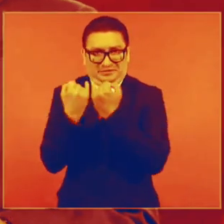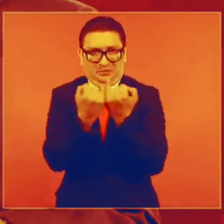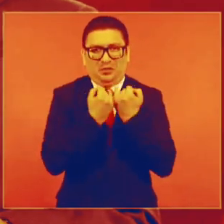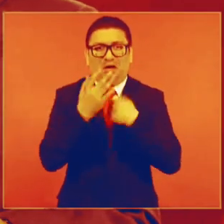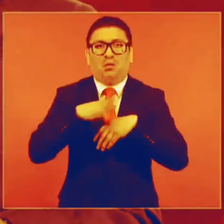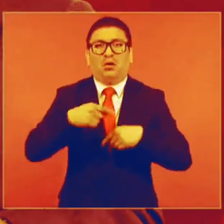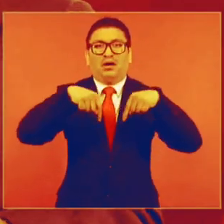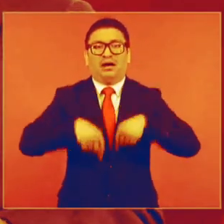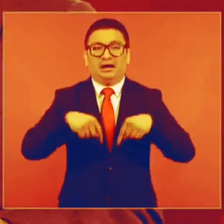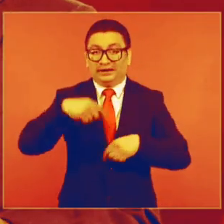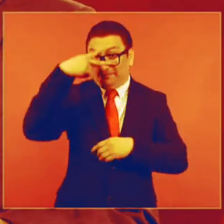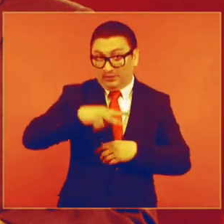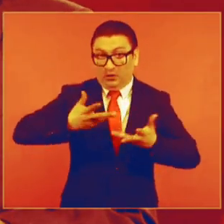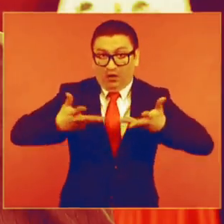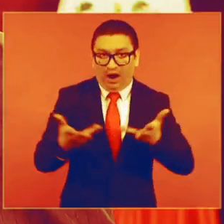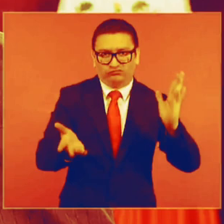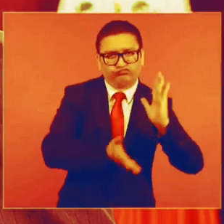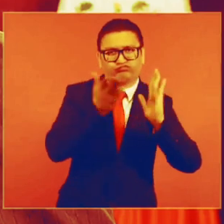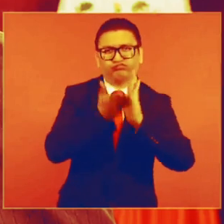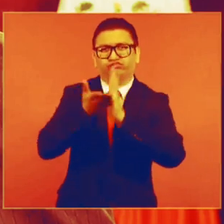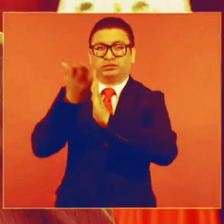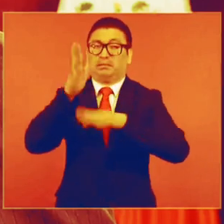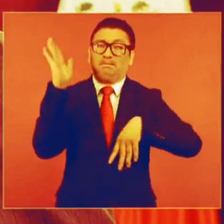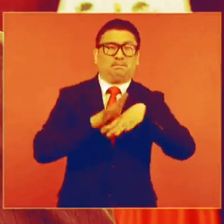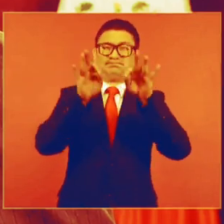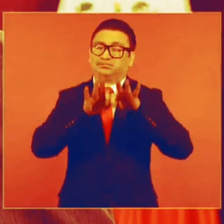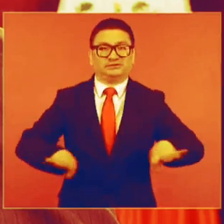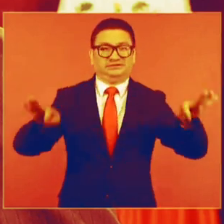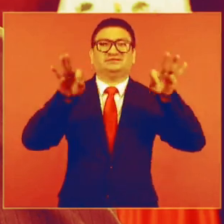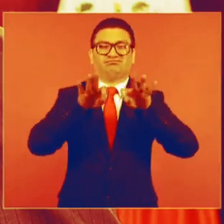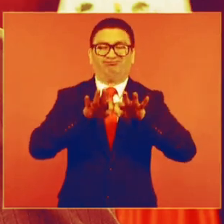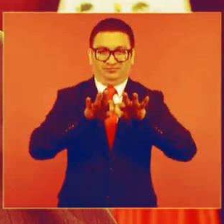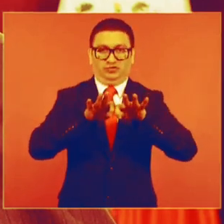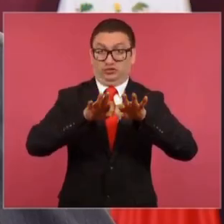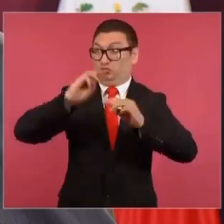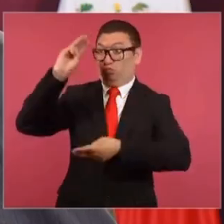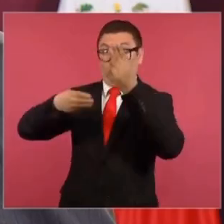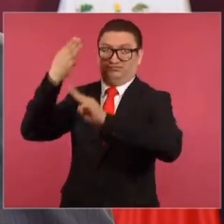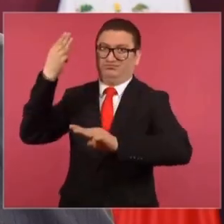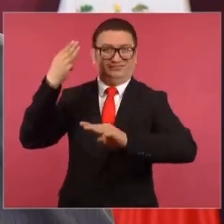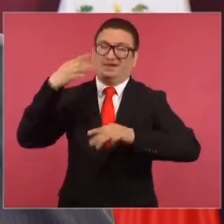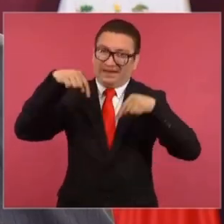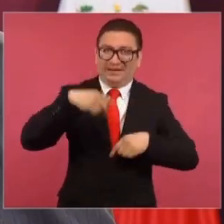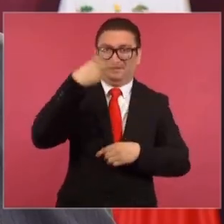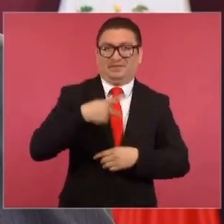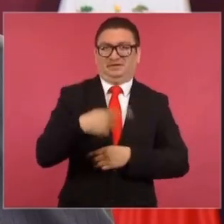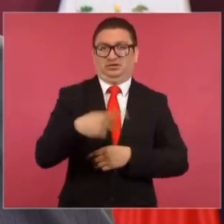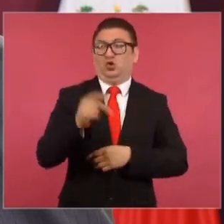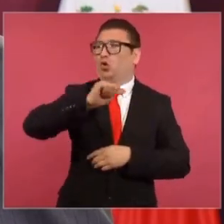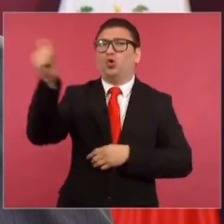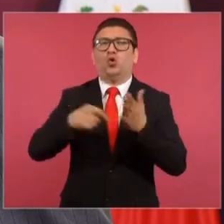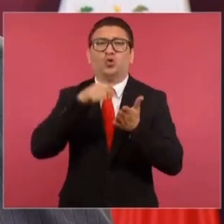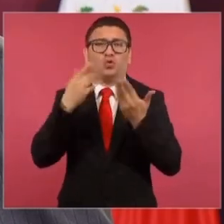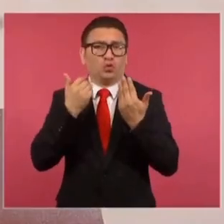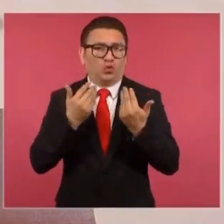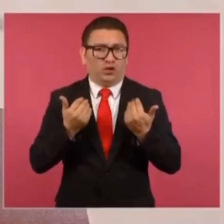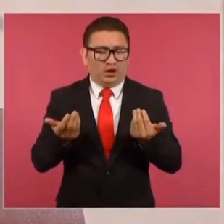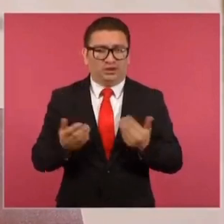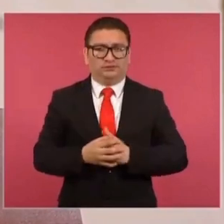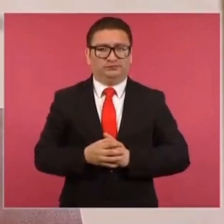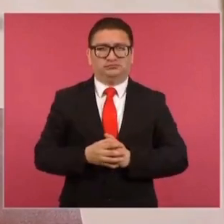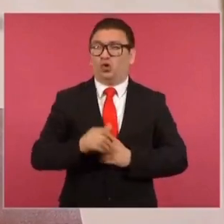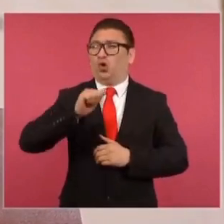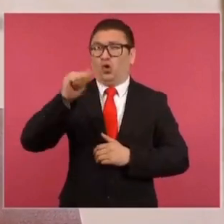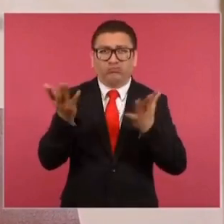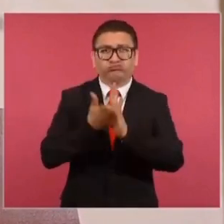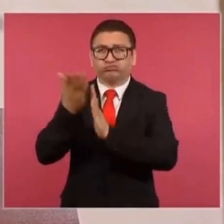estamos construyendo la obra pública más importante que se esté realizando en el mundo. No hay